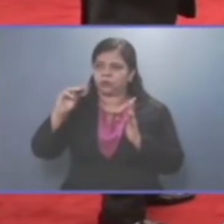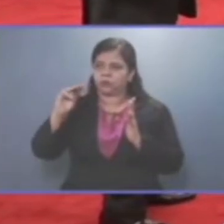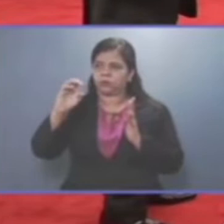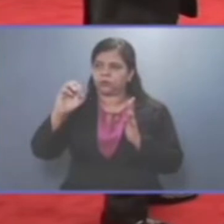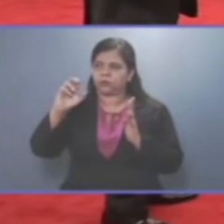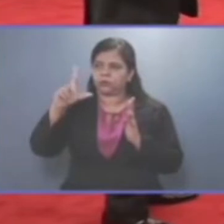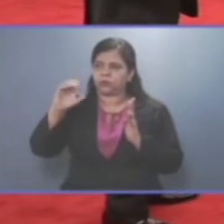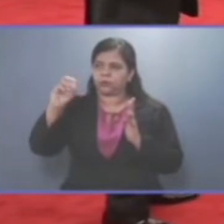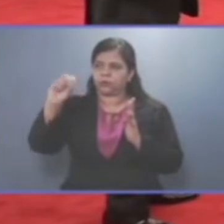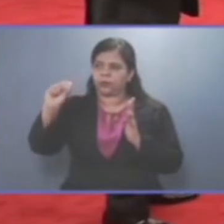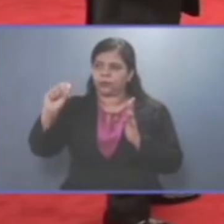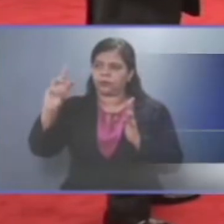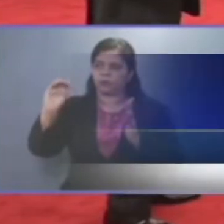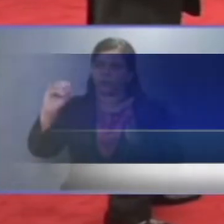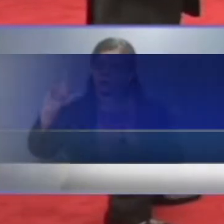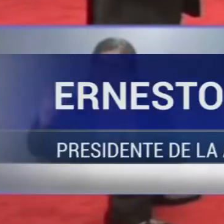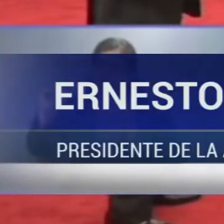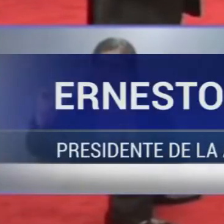Merlos Molina,